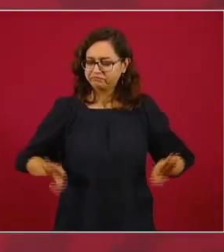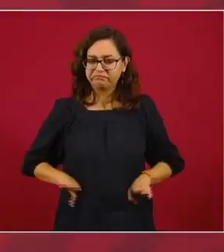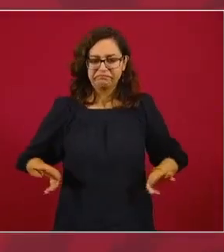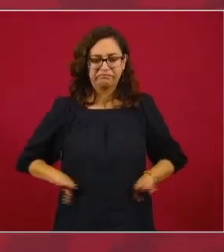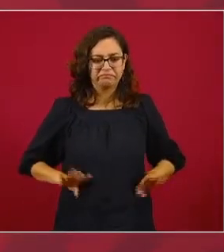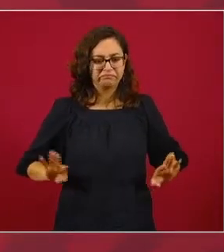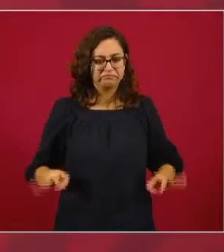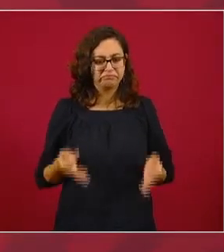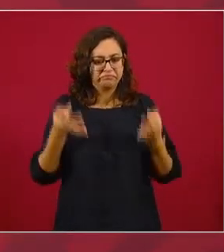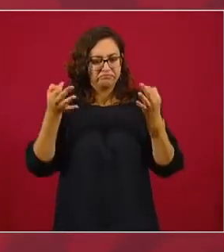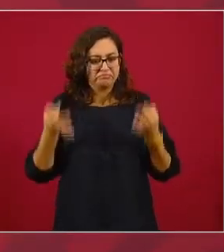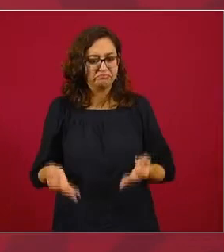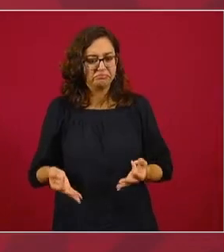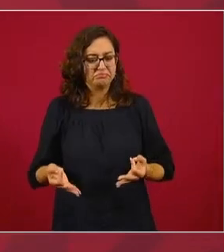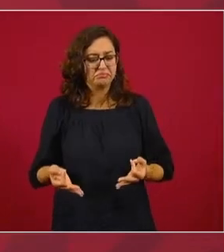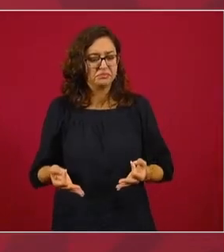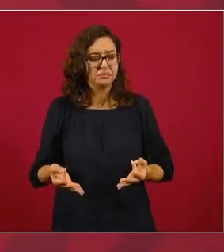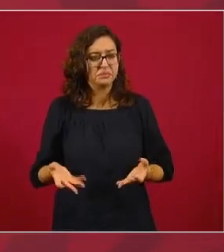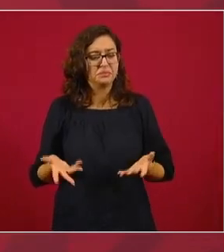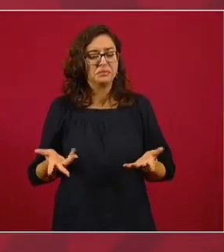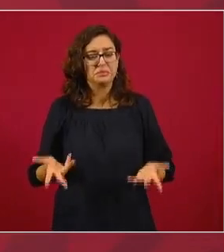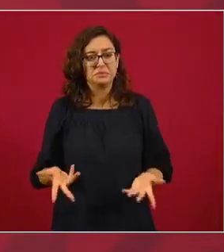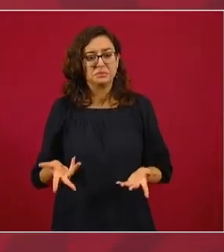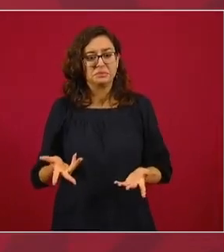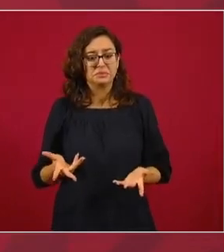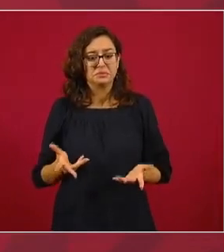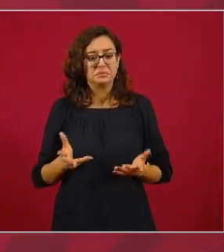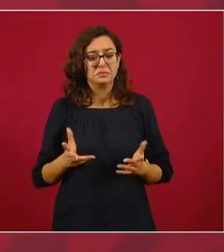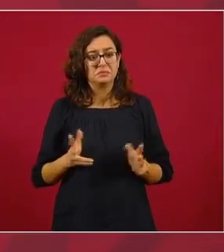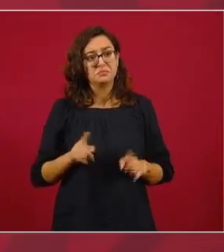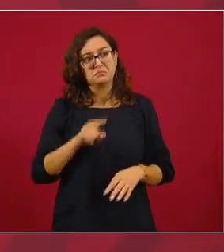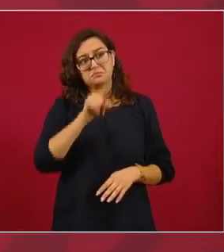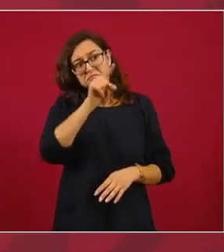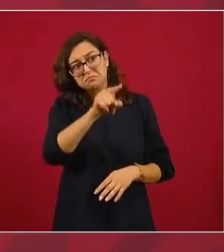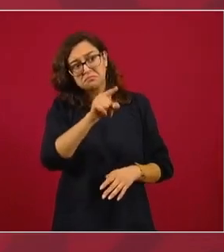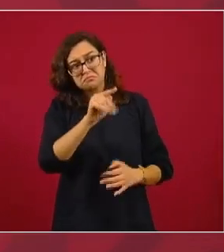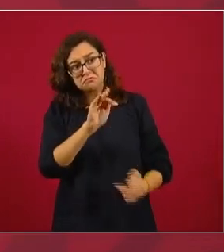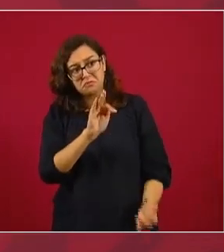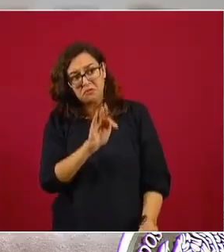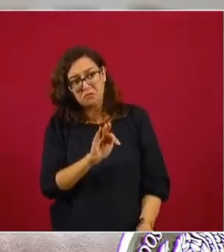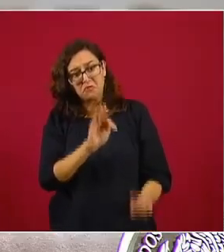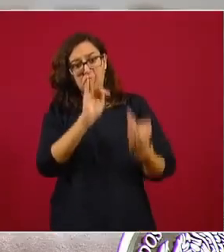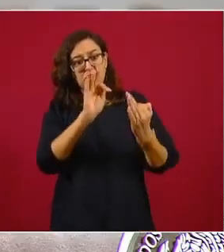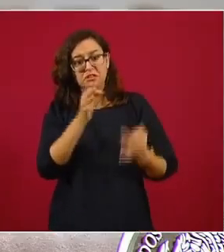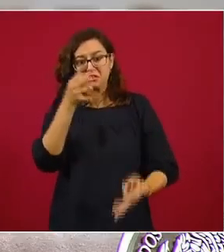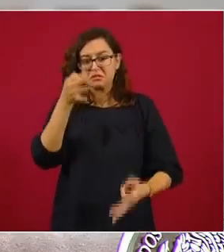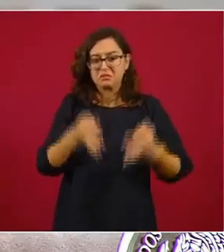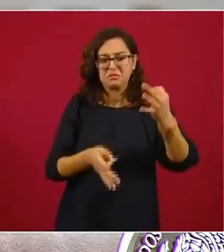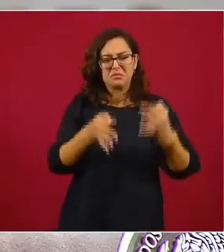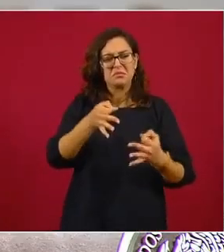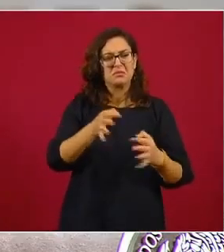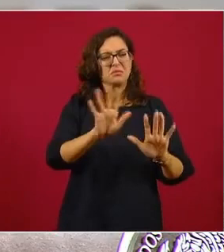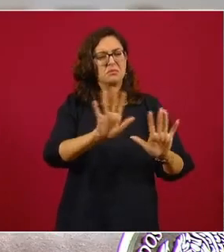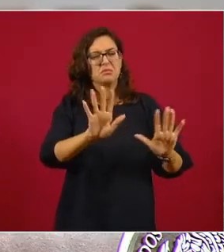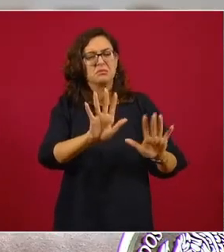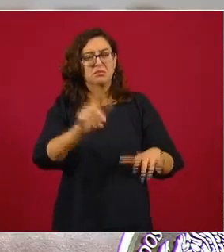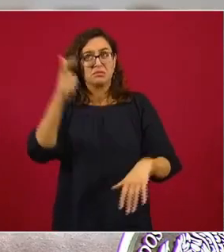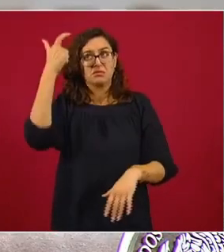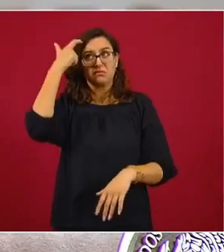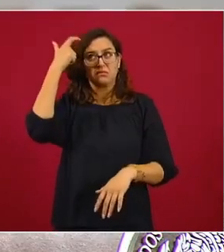el tribunal que nos juzga es el tribunal de nuestra